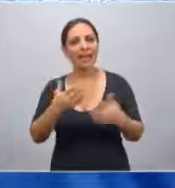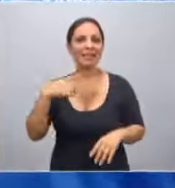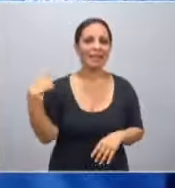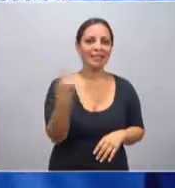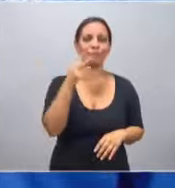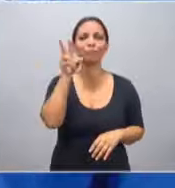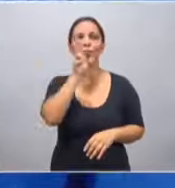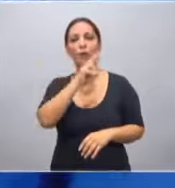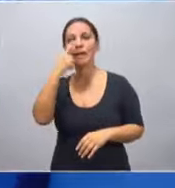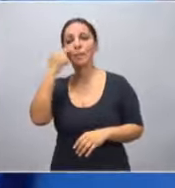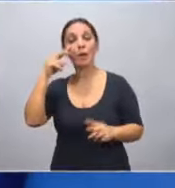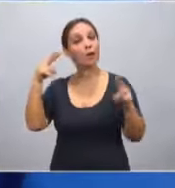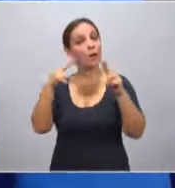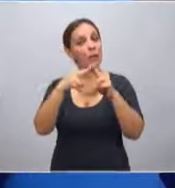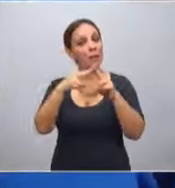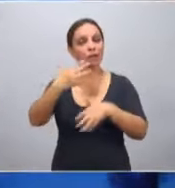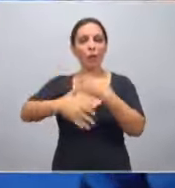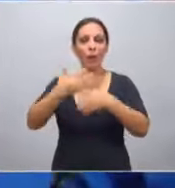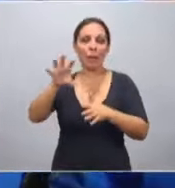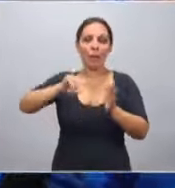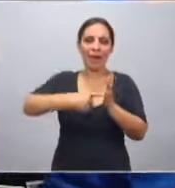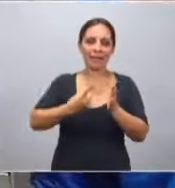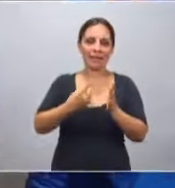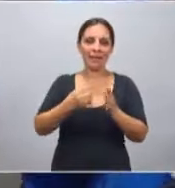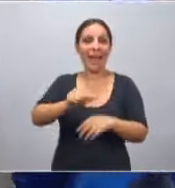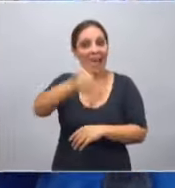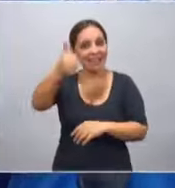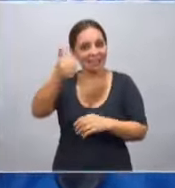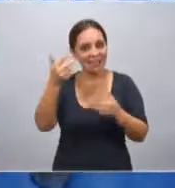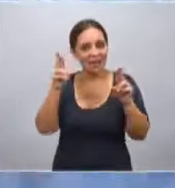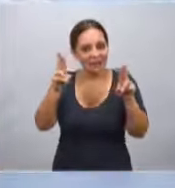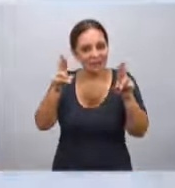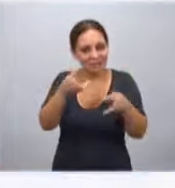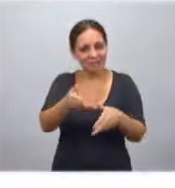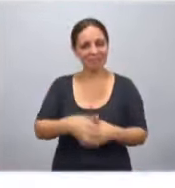todos y nos vemos en los juegos bonaerenses Muchos éxitos